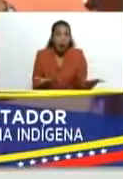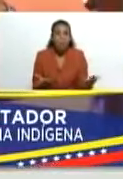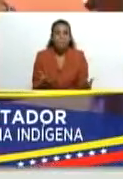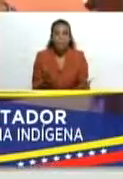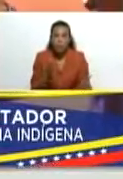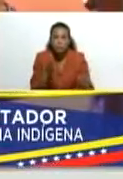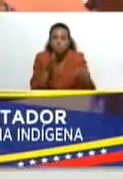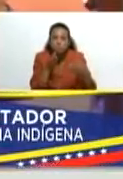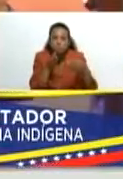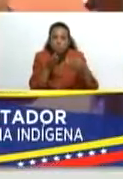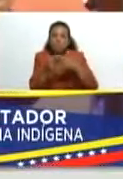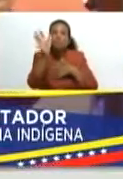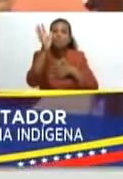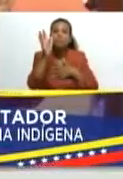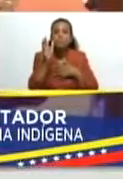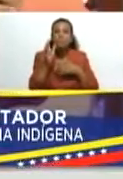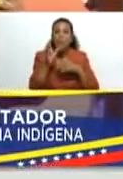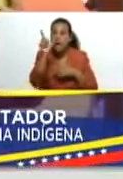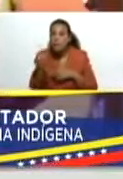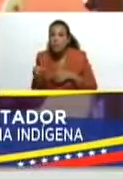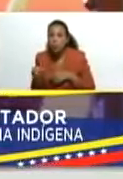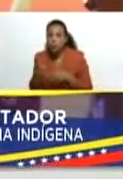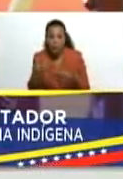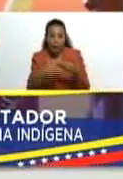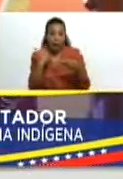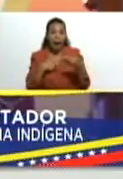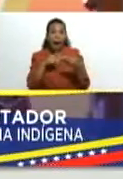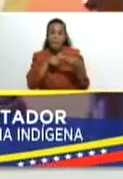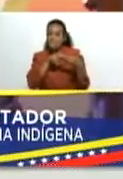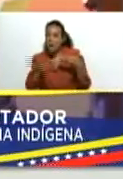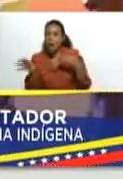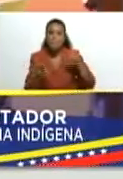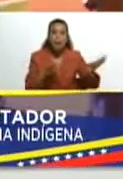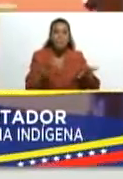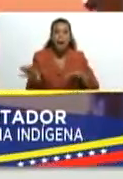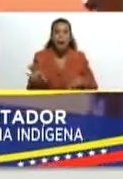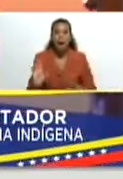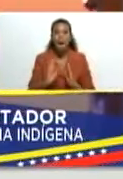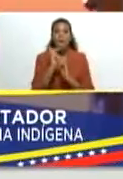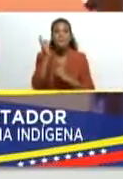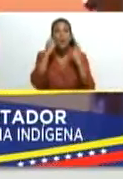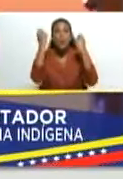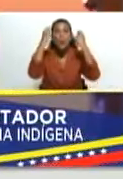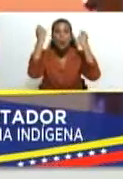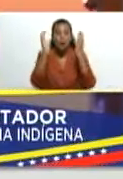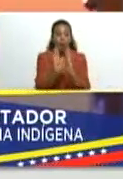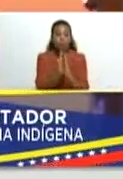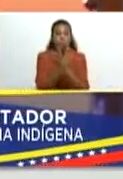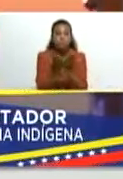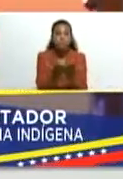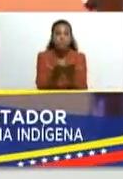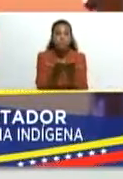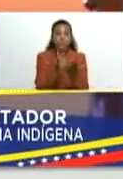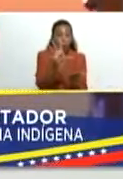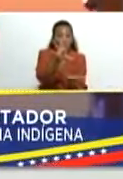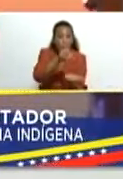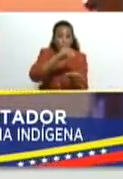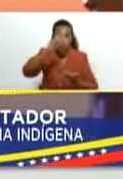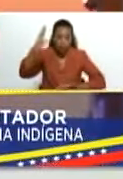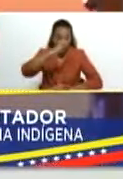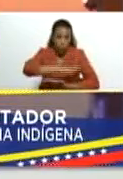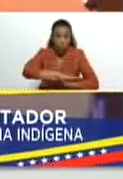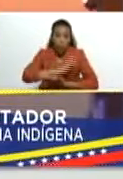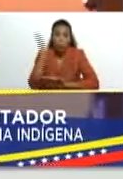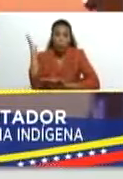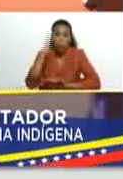llegamos y tenemos que multiplicarnos y llegar cada vez más. Primer libro, voy a publicarlo si me lo permiten los autores,